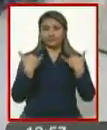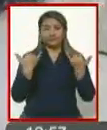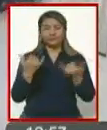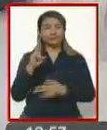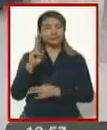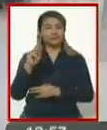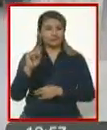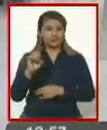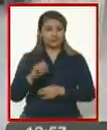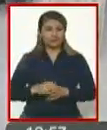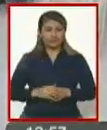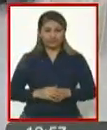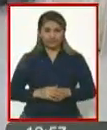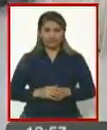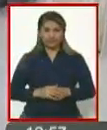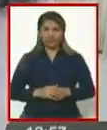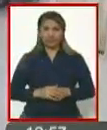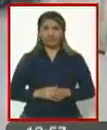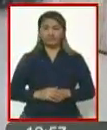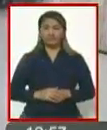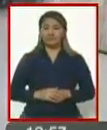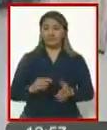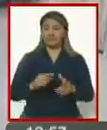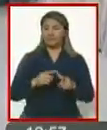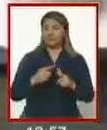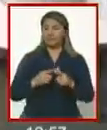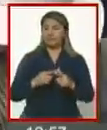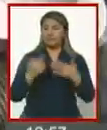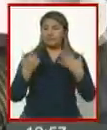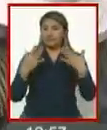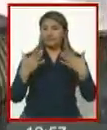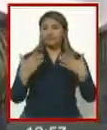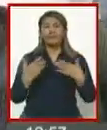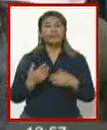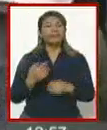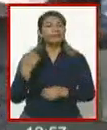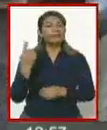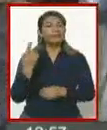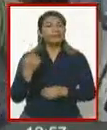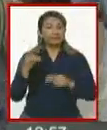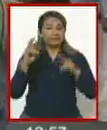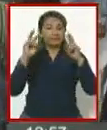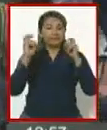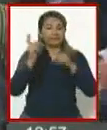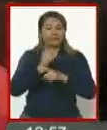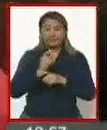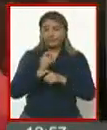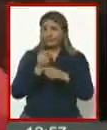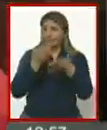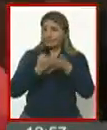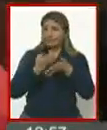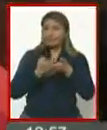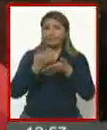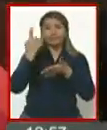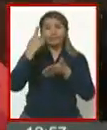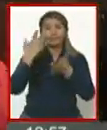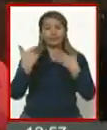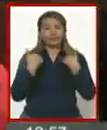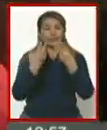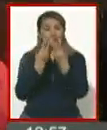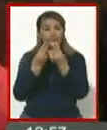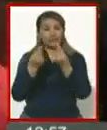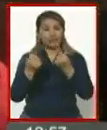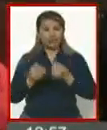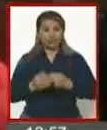la UPEA en caja y banco. Y en ese entendido se tocará netamente temas técnicos, económicos, para dar